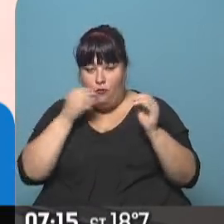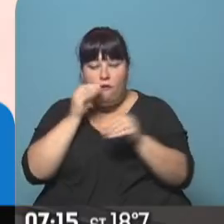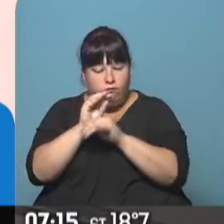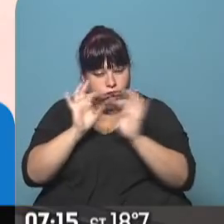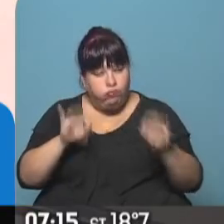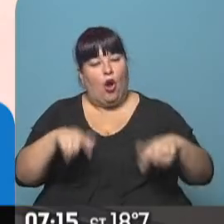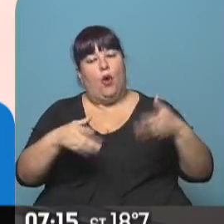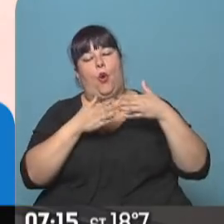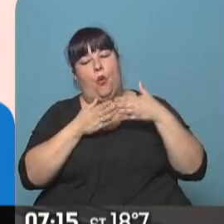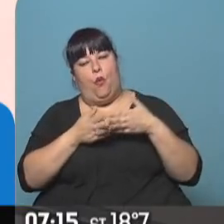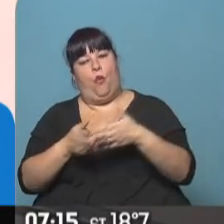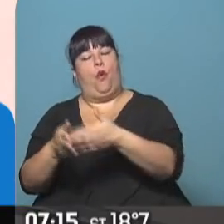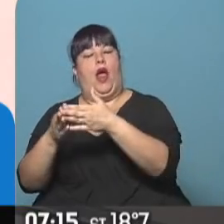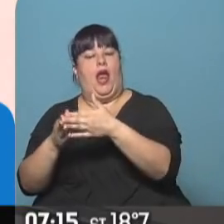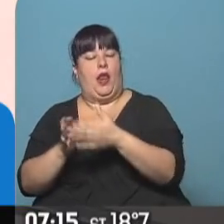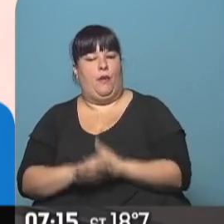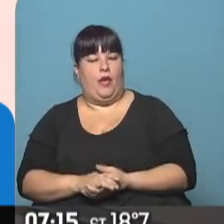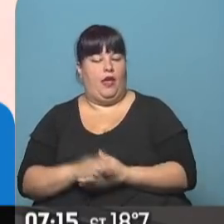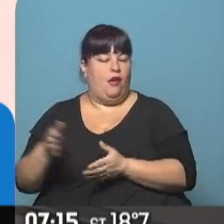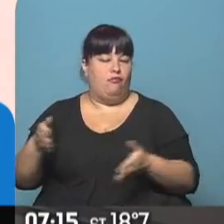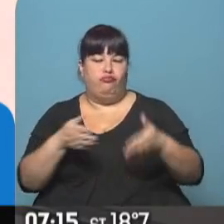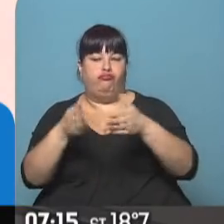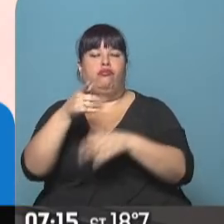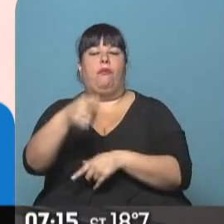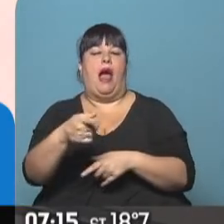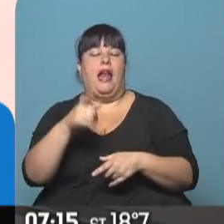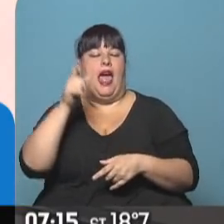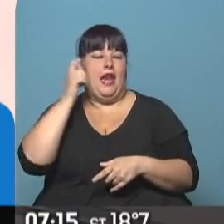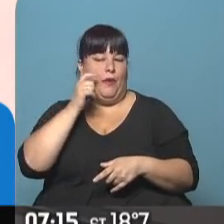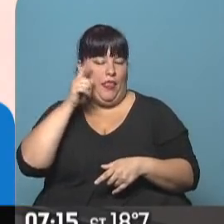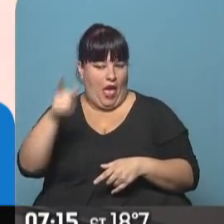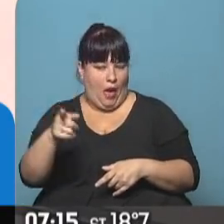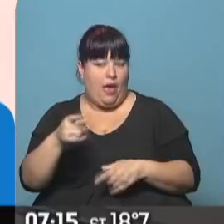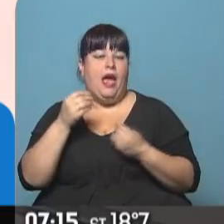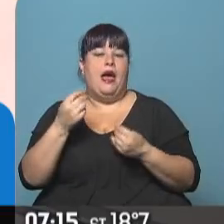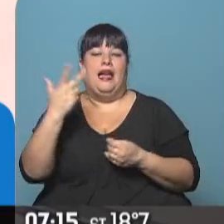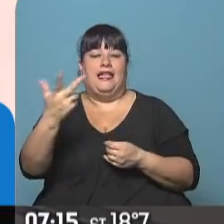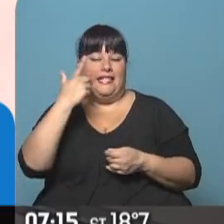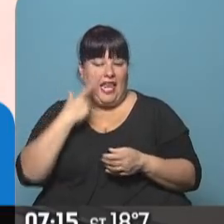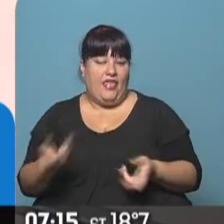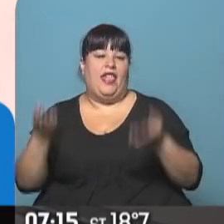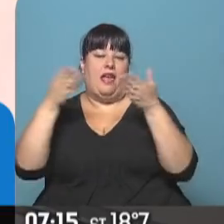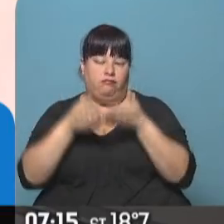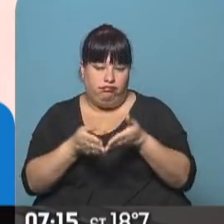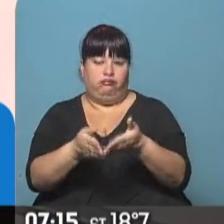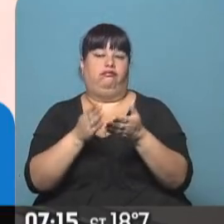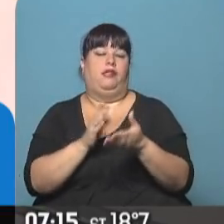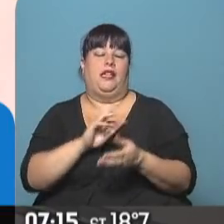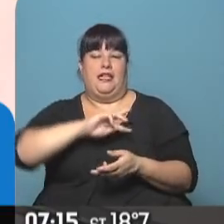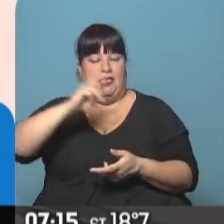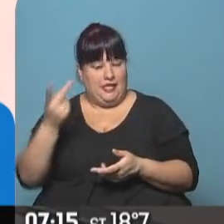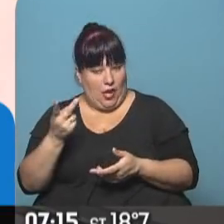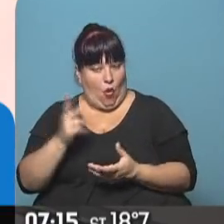emprende hoy mismo el camino en demanda de Comodoro Rivadavia para en tres días embarcar ese